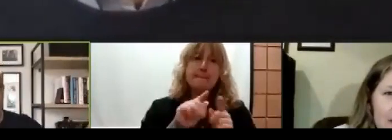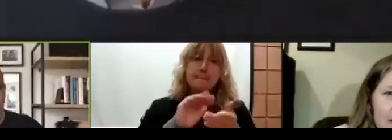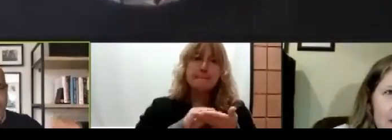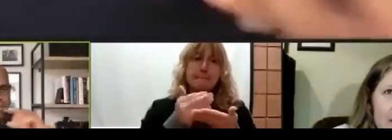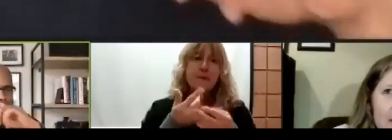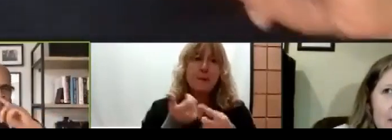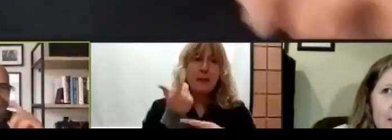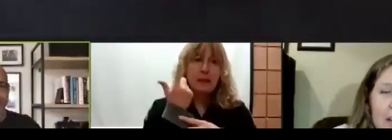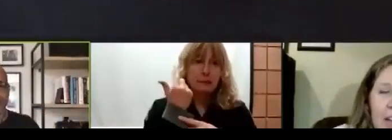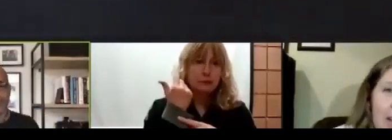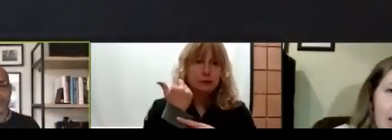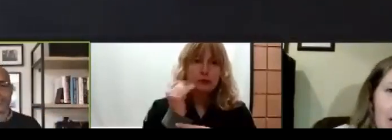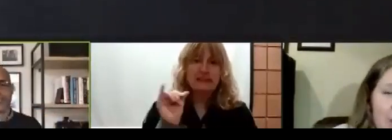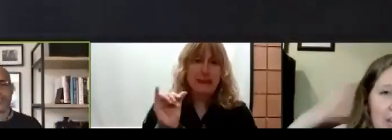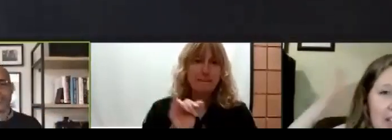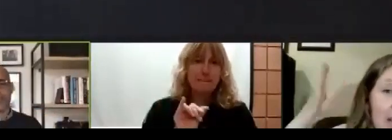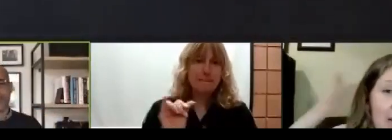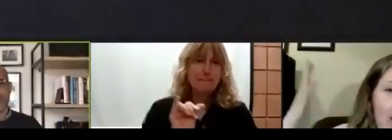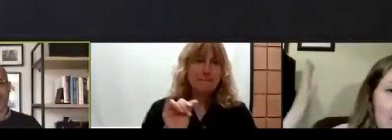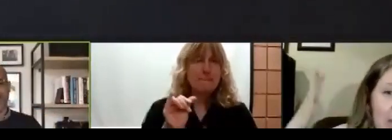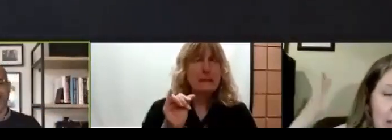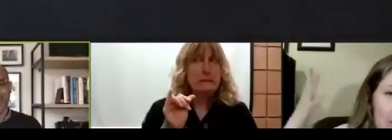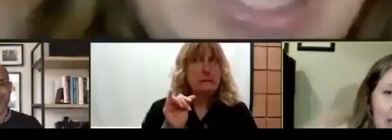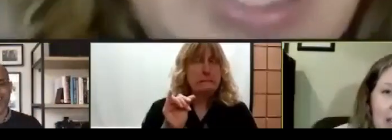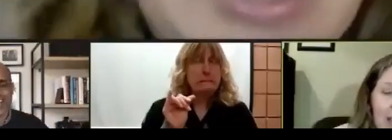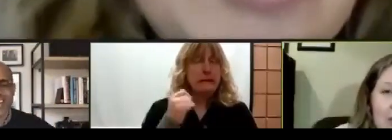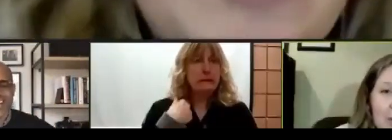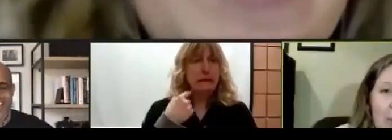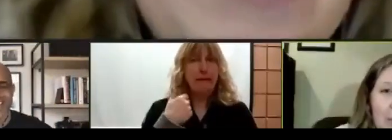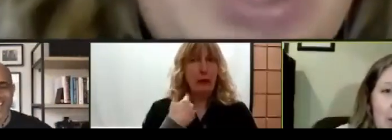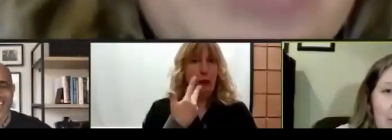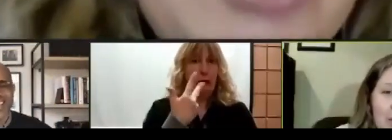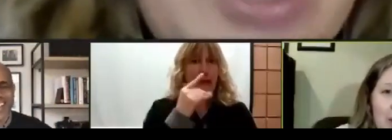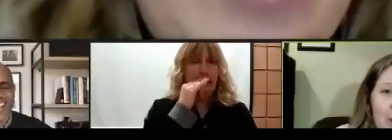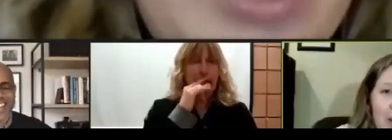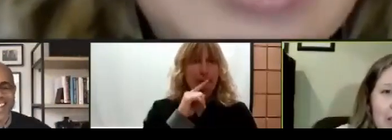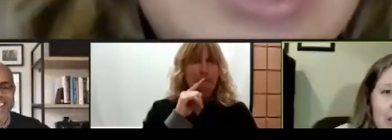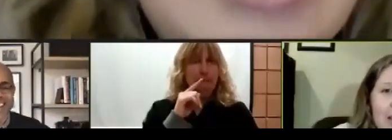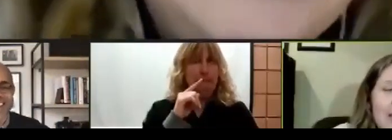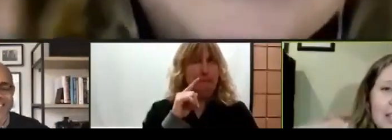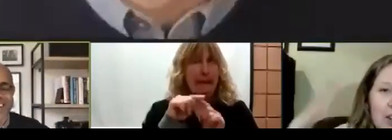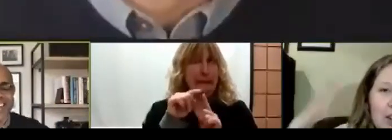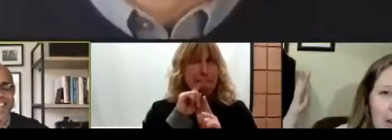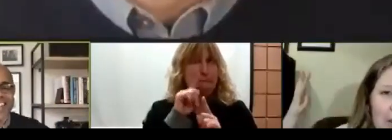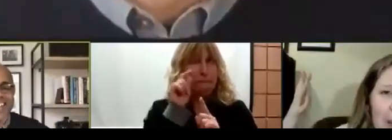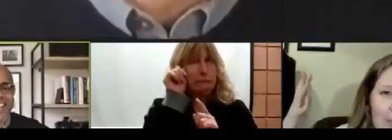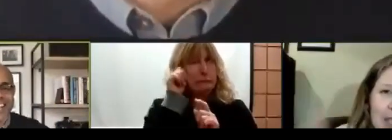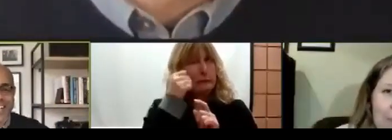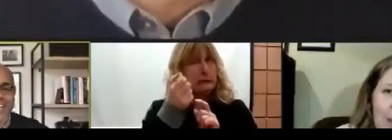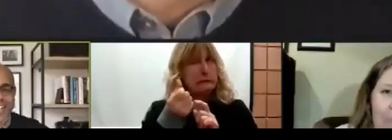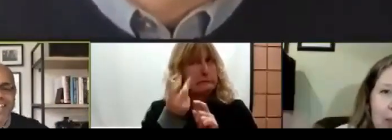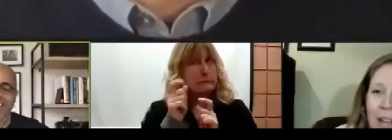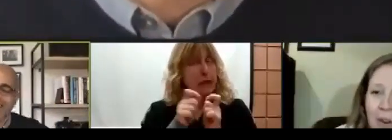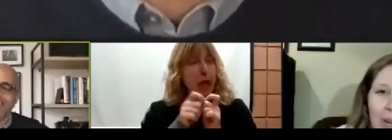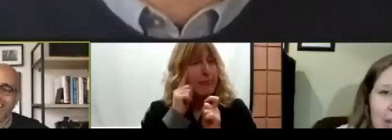estaba tratando de ver ese número antes de empezar pero es el mismo número que era antes así que no estoy seguro